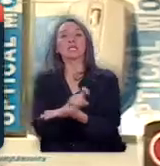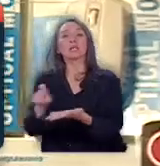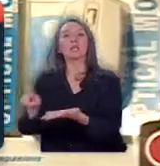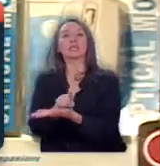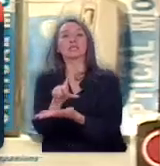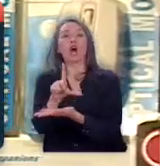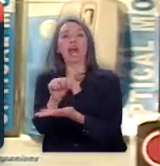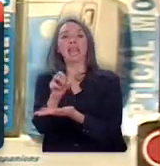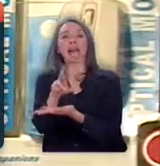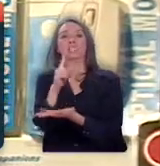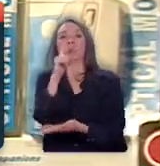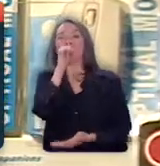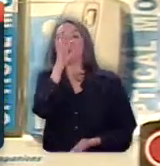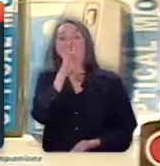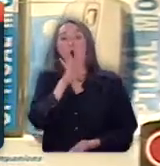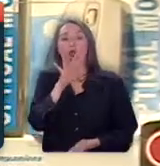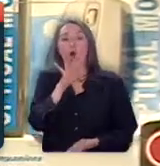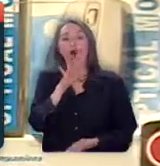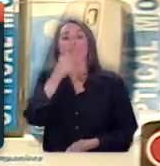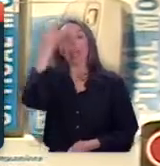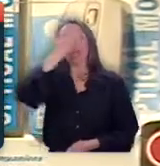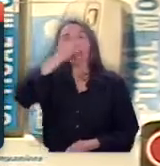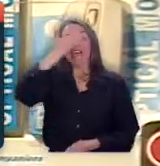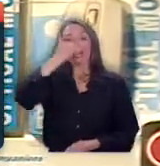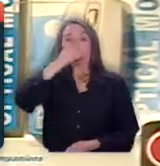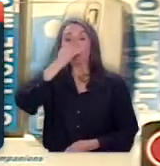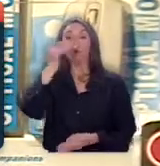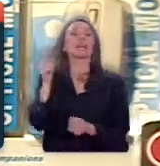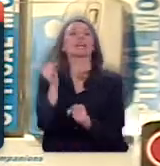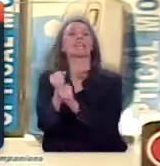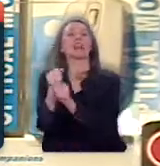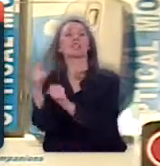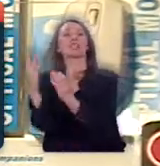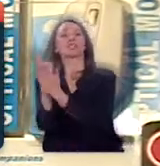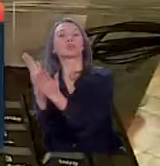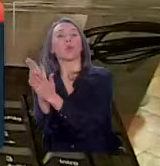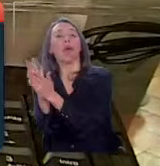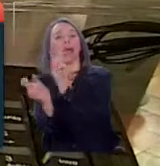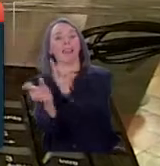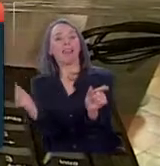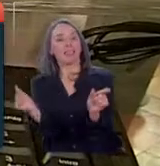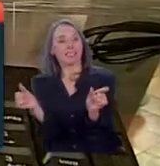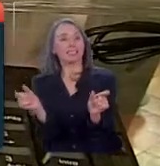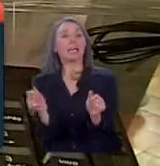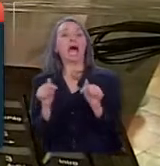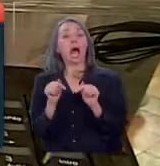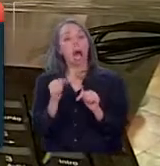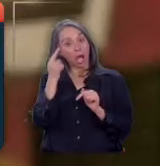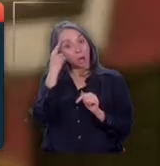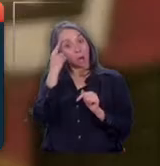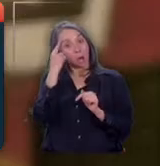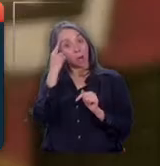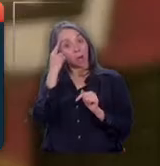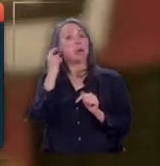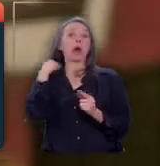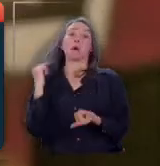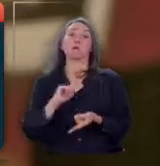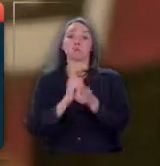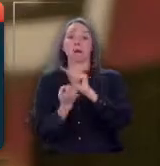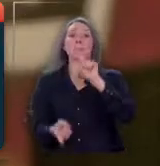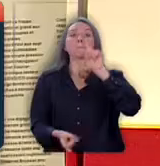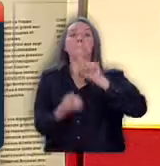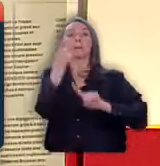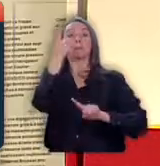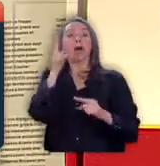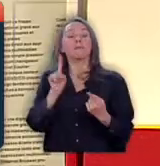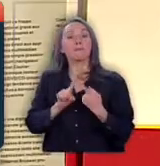eh monocromáticas que son un imprimen negro para los trabajos escolares cierto y ahora quisieron dar un salto por primera vez